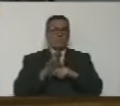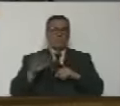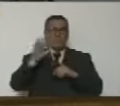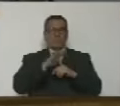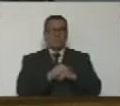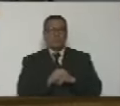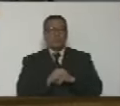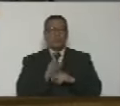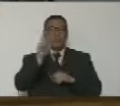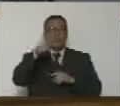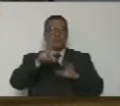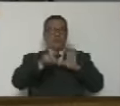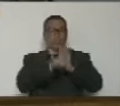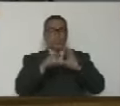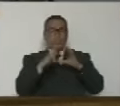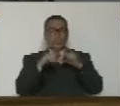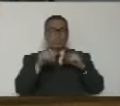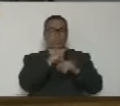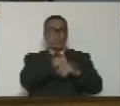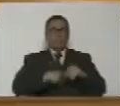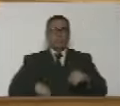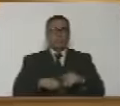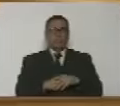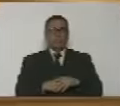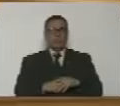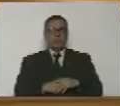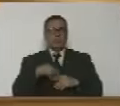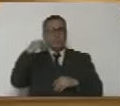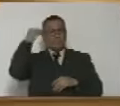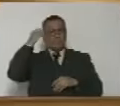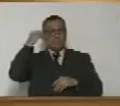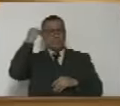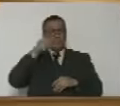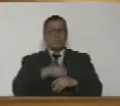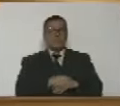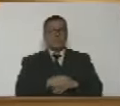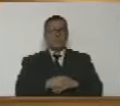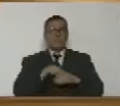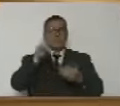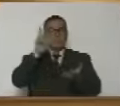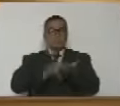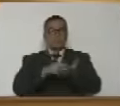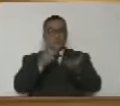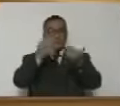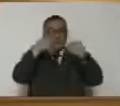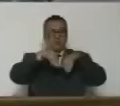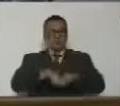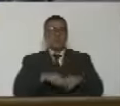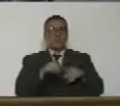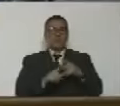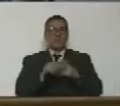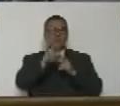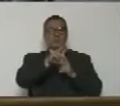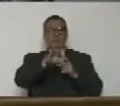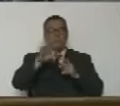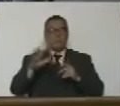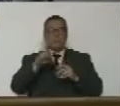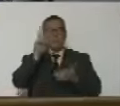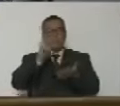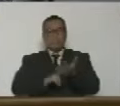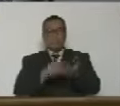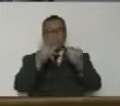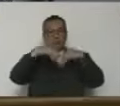de Venezuela y las leyes. Es todo, ciudadano presidente. En consideración. Aprobado. Siguiente. 25. Se sugiere